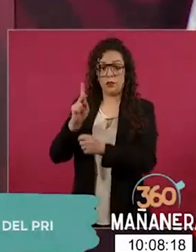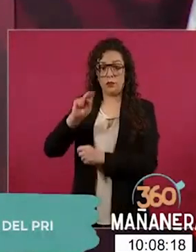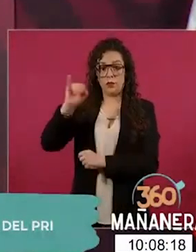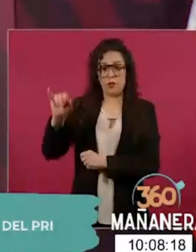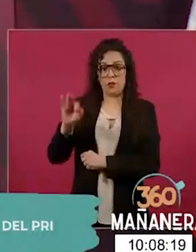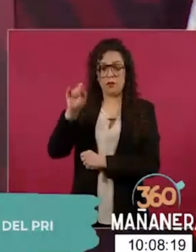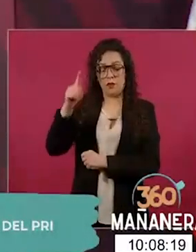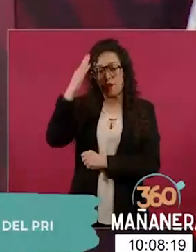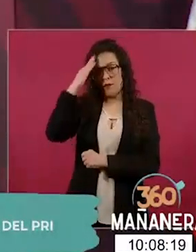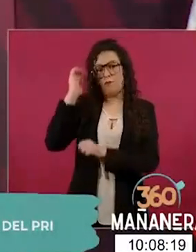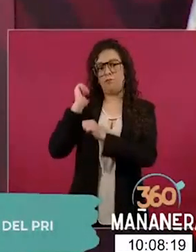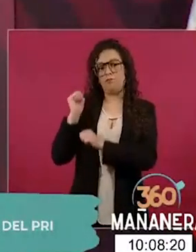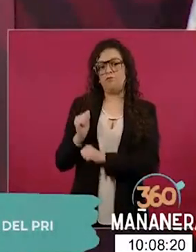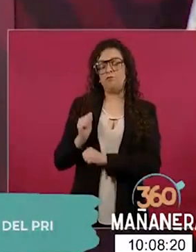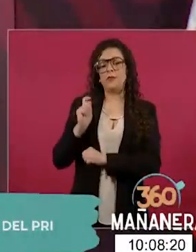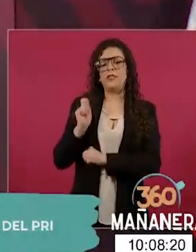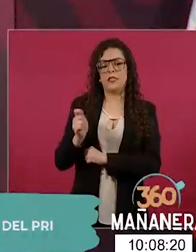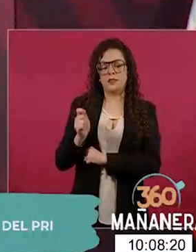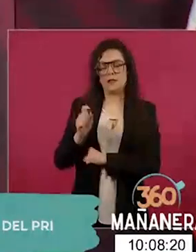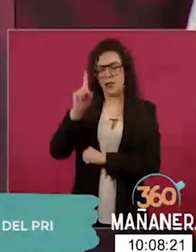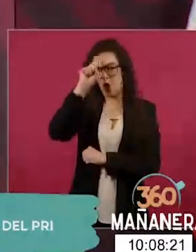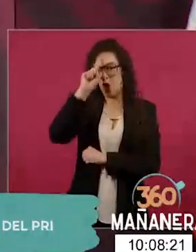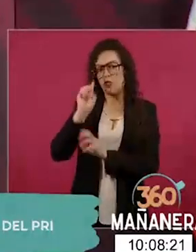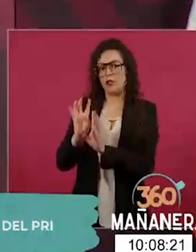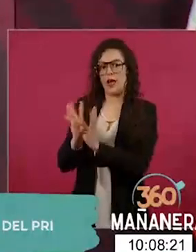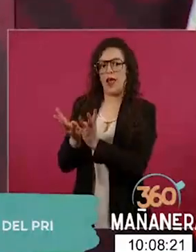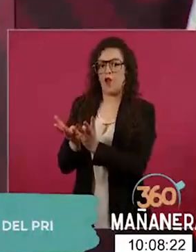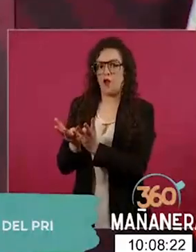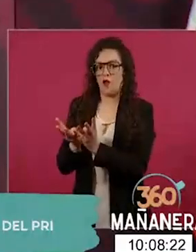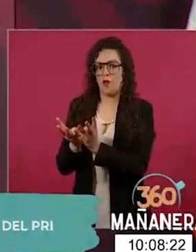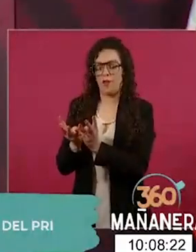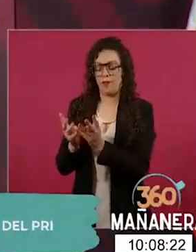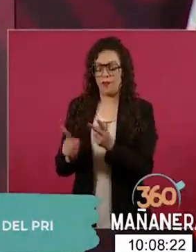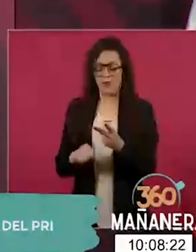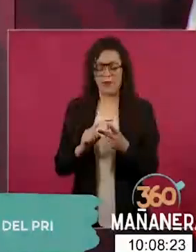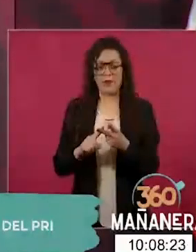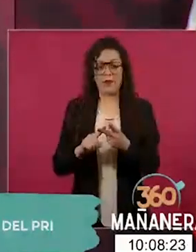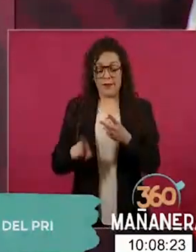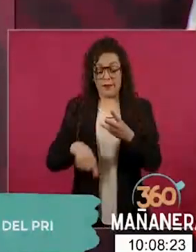judicial y este magistrados